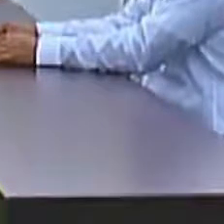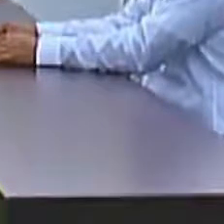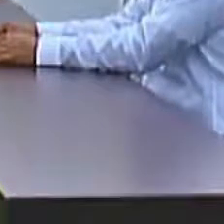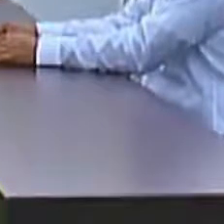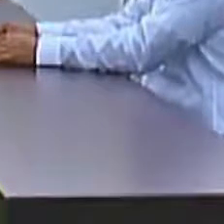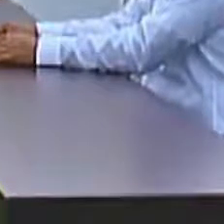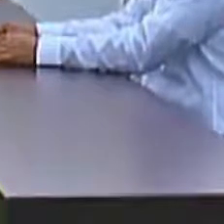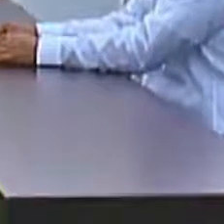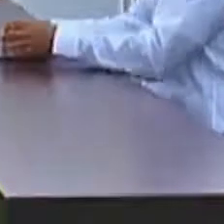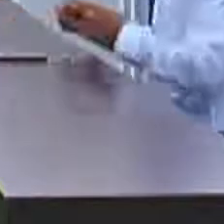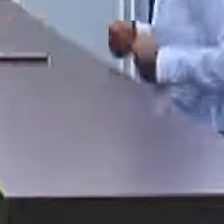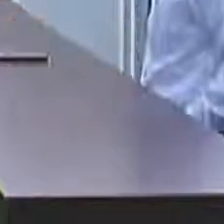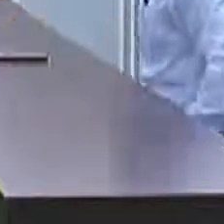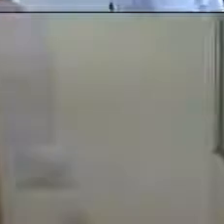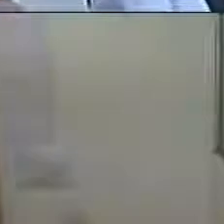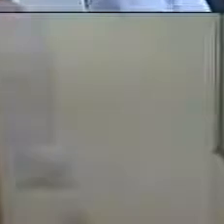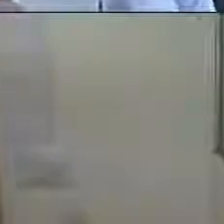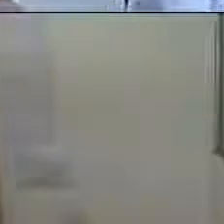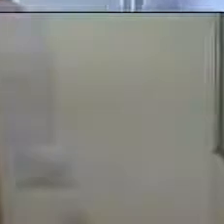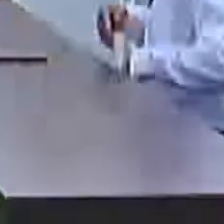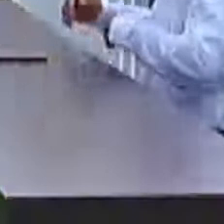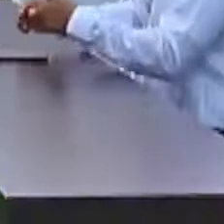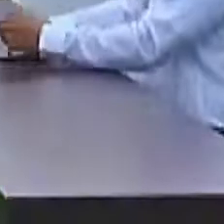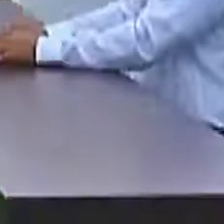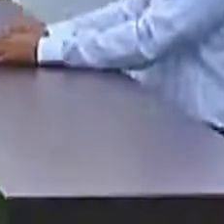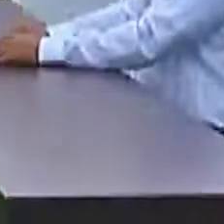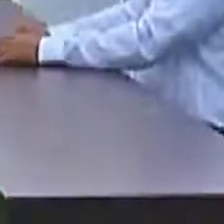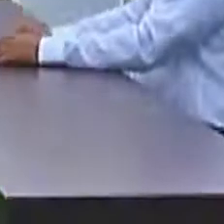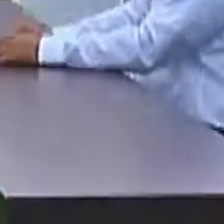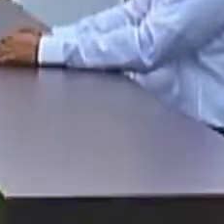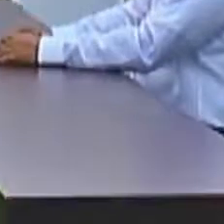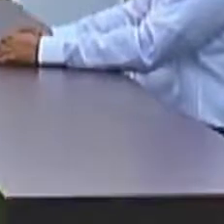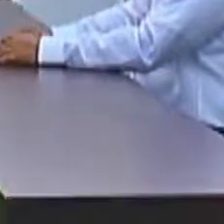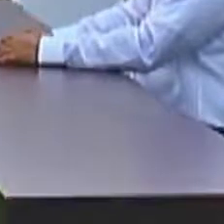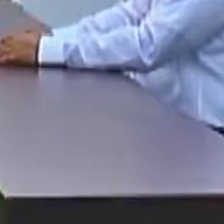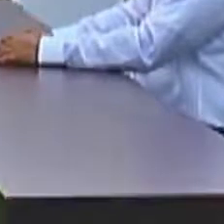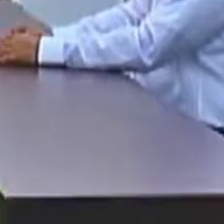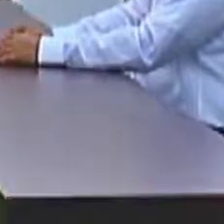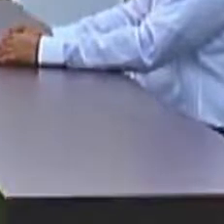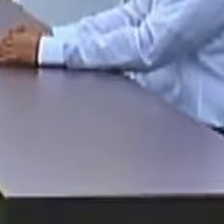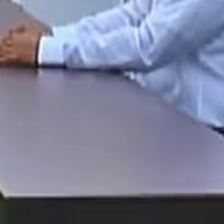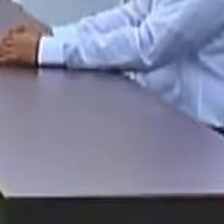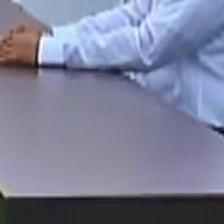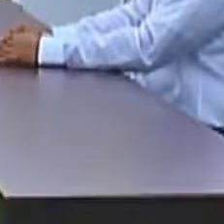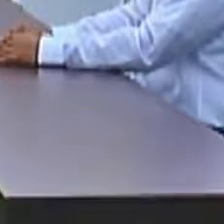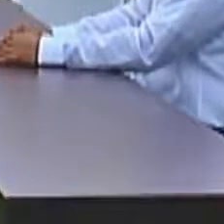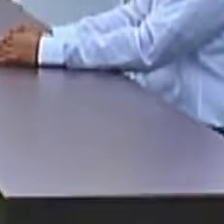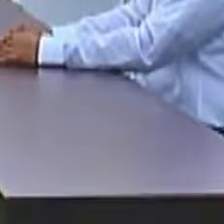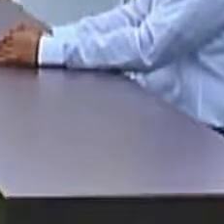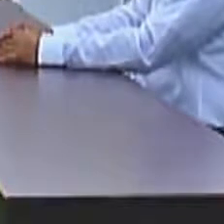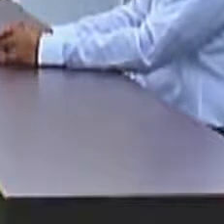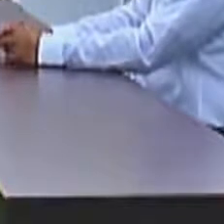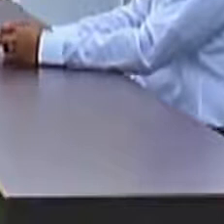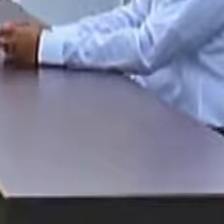señores legisladores se abre la reunión de trabajo de esa comisión de justicia solicitó al diputado secretario david francisco reyes